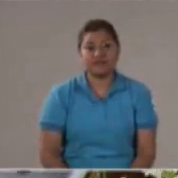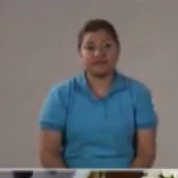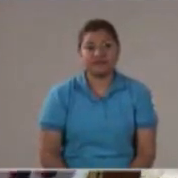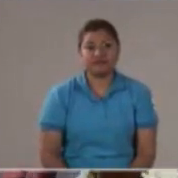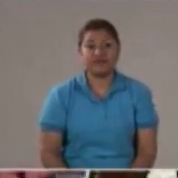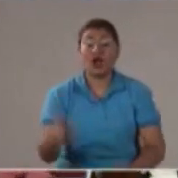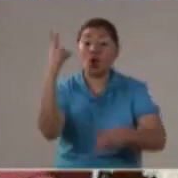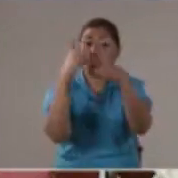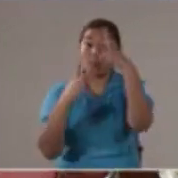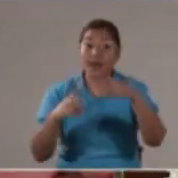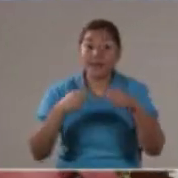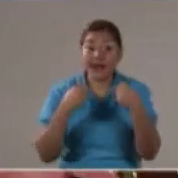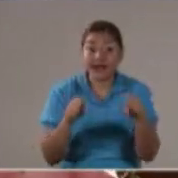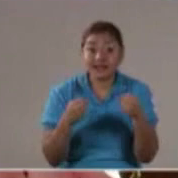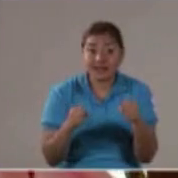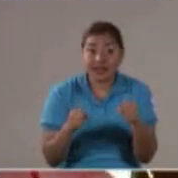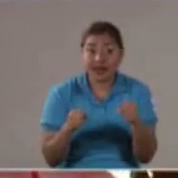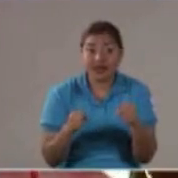Vuelvan a hacerlo.